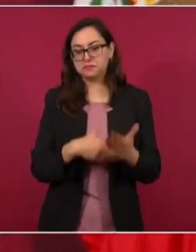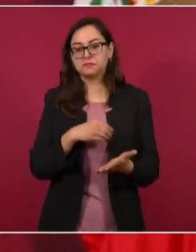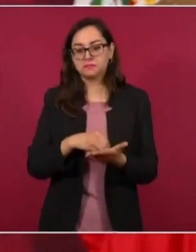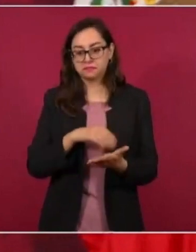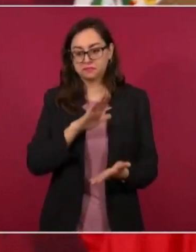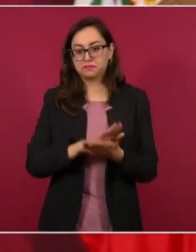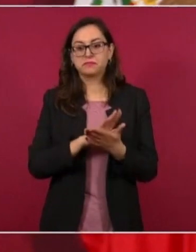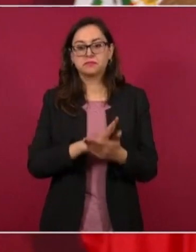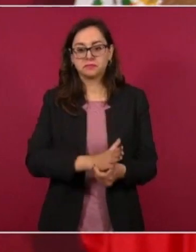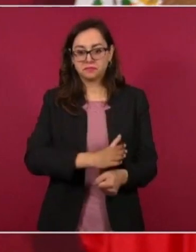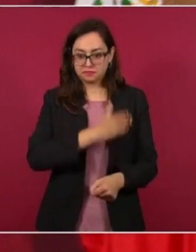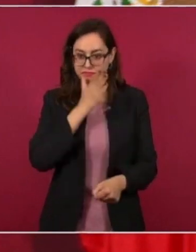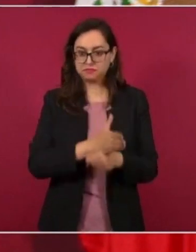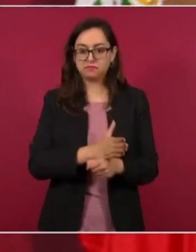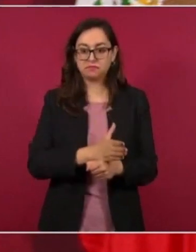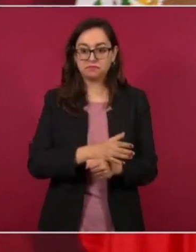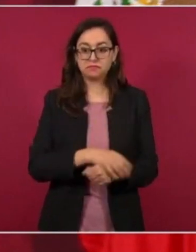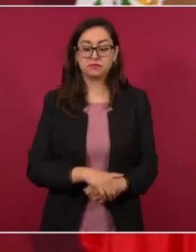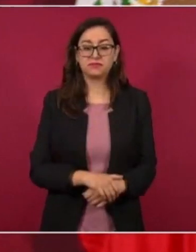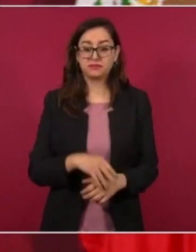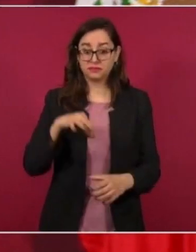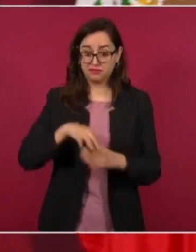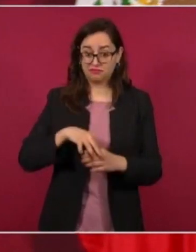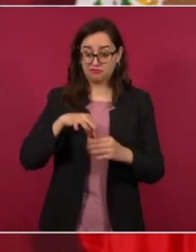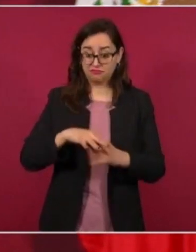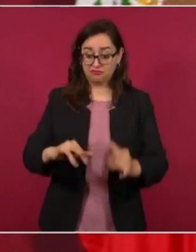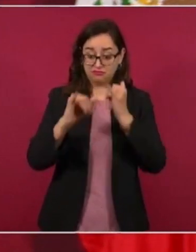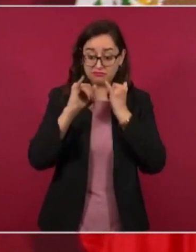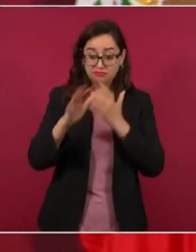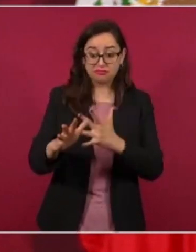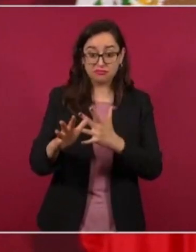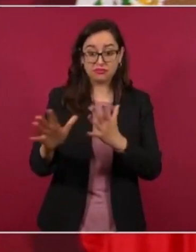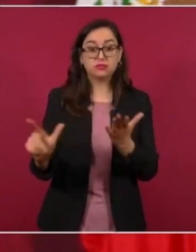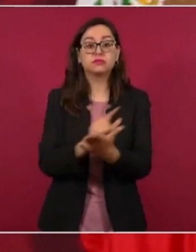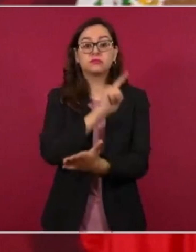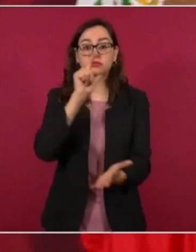El fraude electoral es delito grave